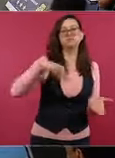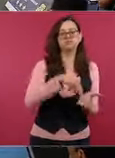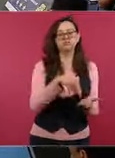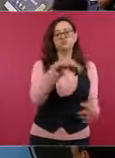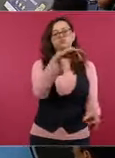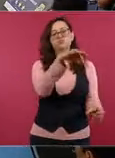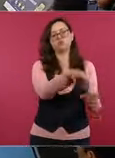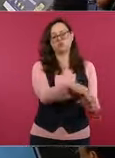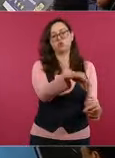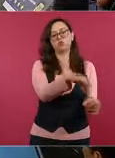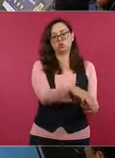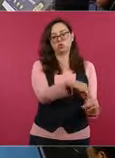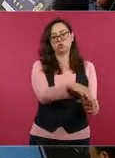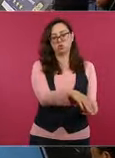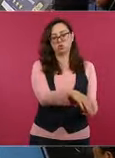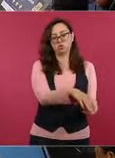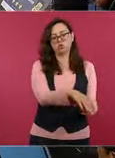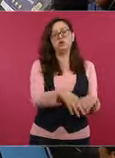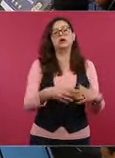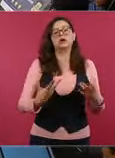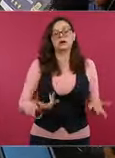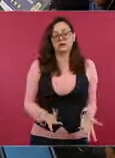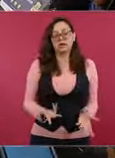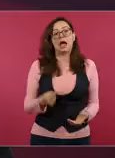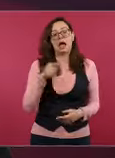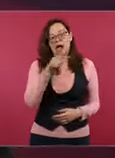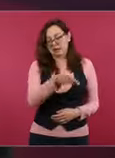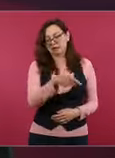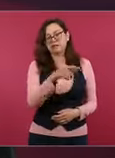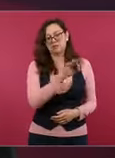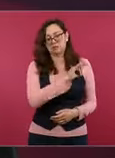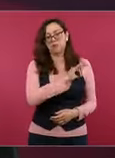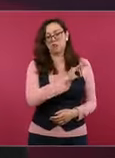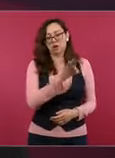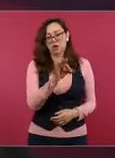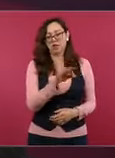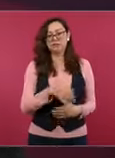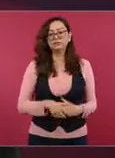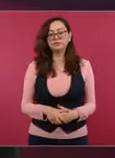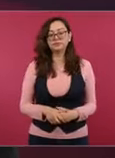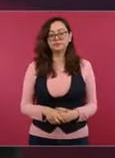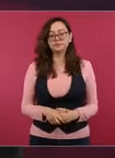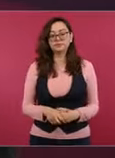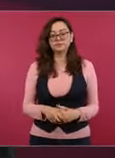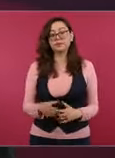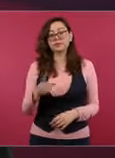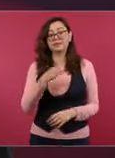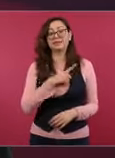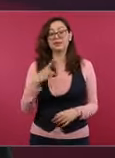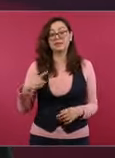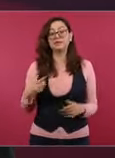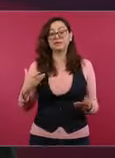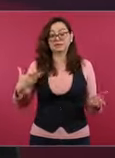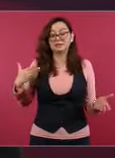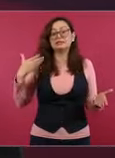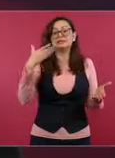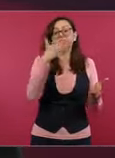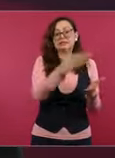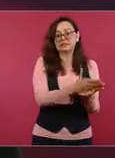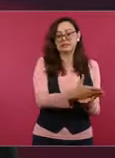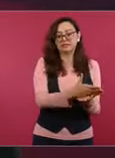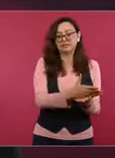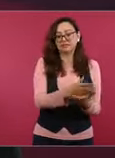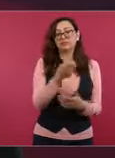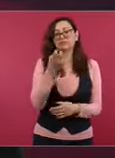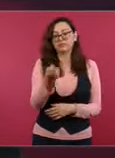y también van a tener posibilidades de votar ahí mismo electrónicamente. Y todo eso lo va a manejar el personal del INE. Nosotros, como